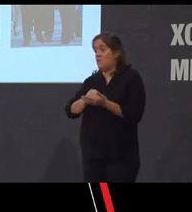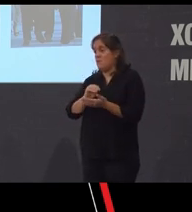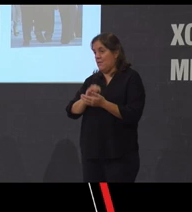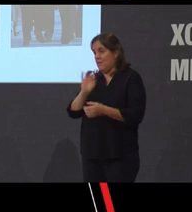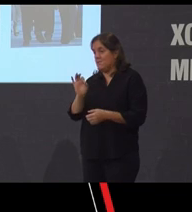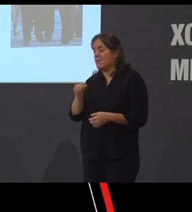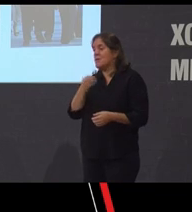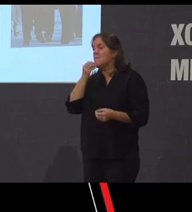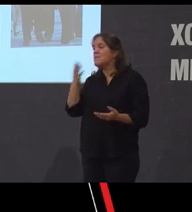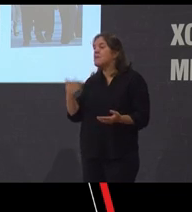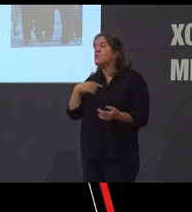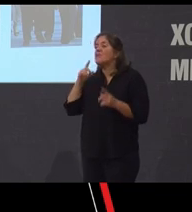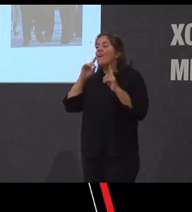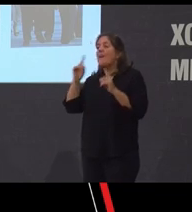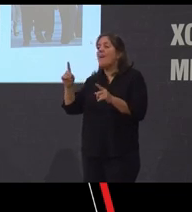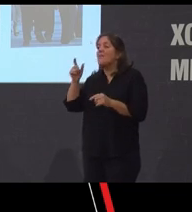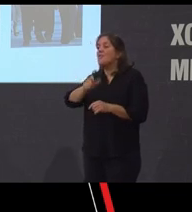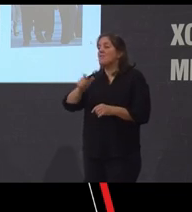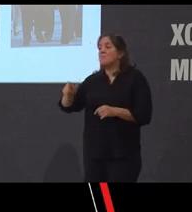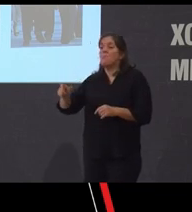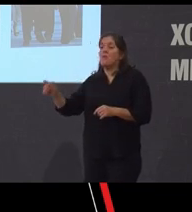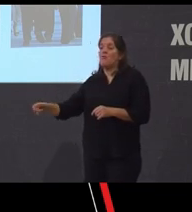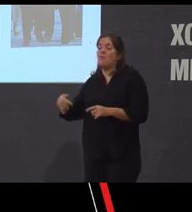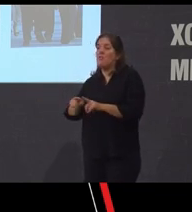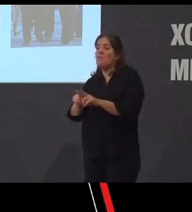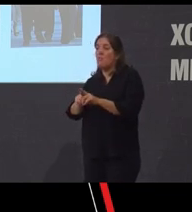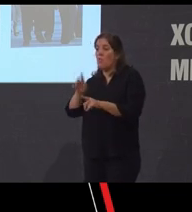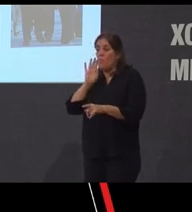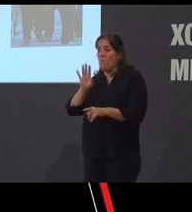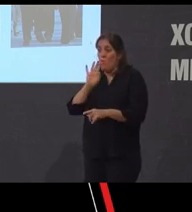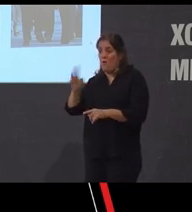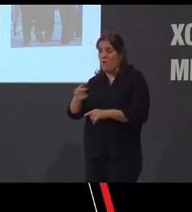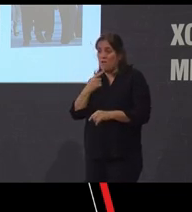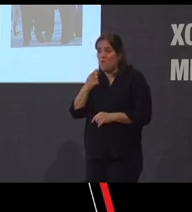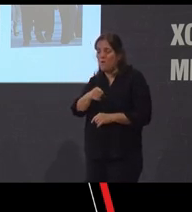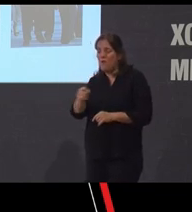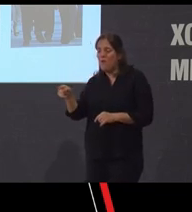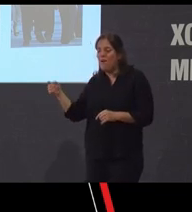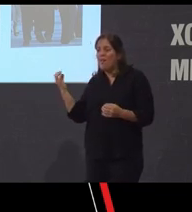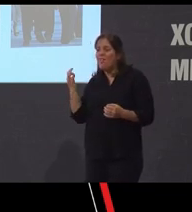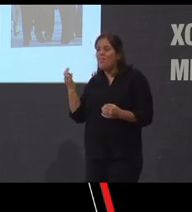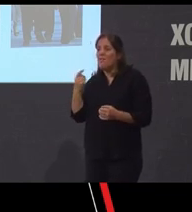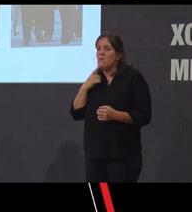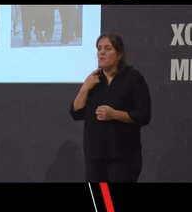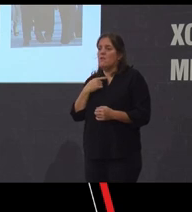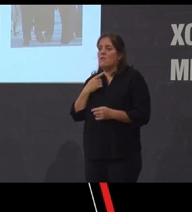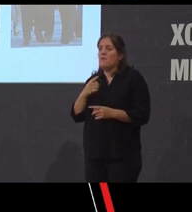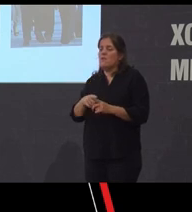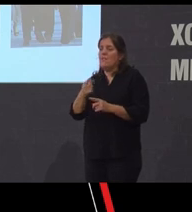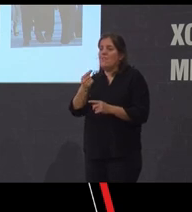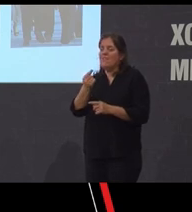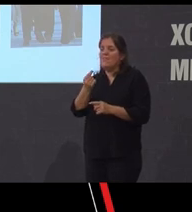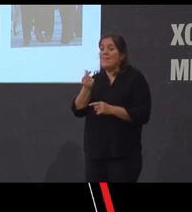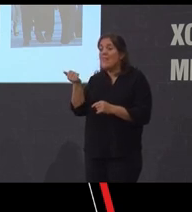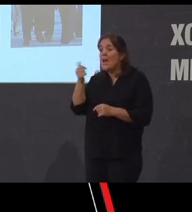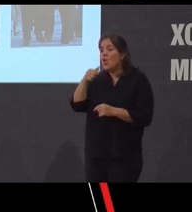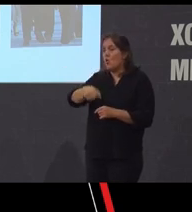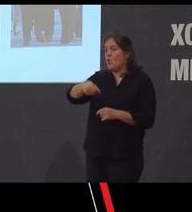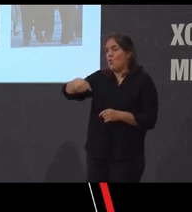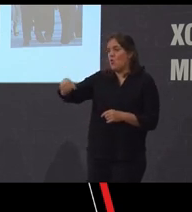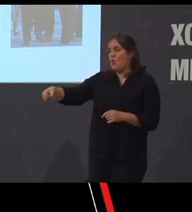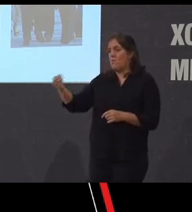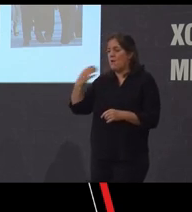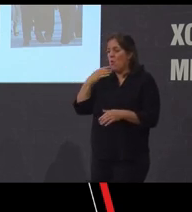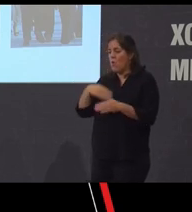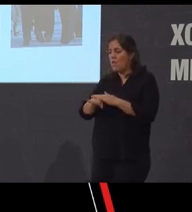todos estos cartos había que colocalos en algún sitio, non nos iba a ter en maletís en Zarzuela, aunque